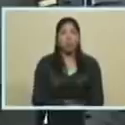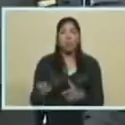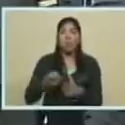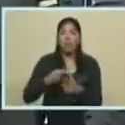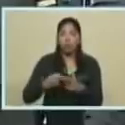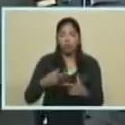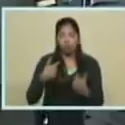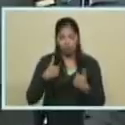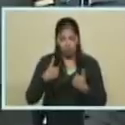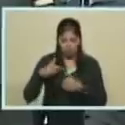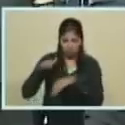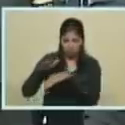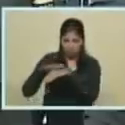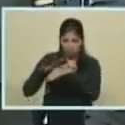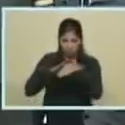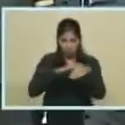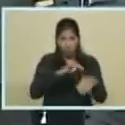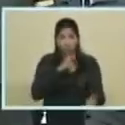yo les digo,